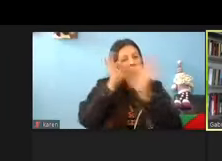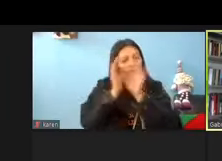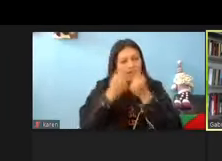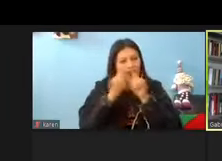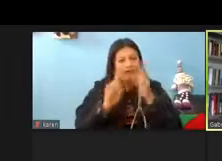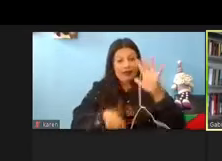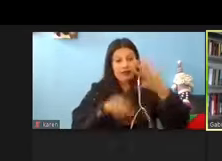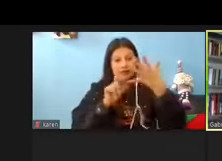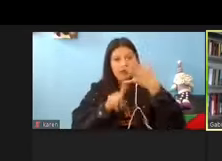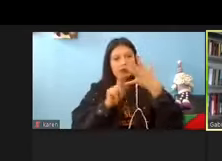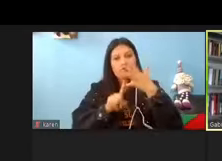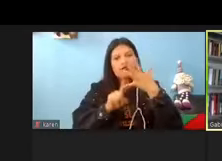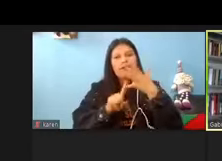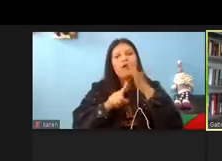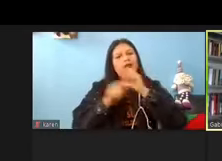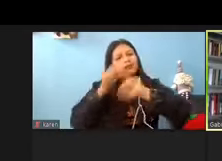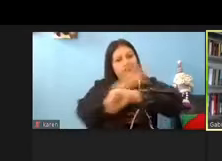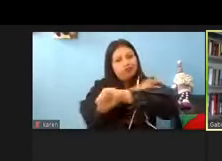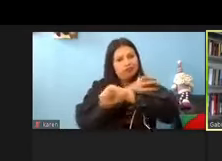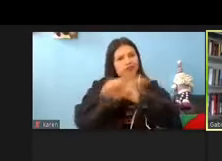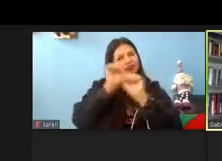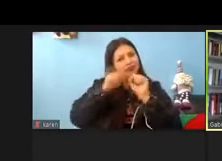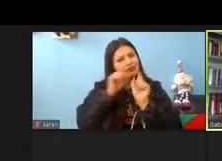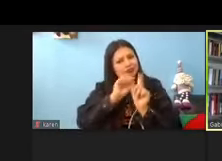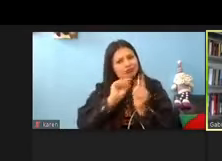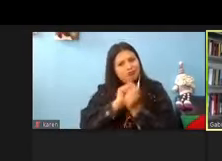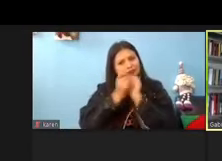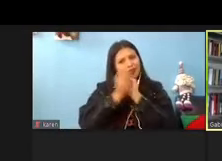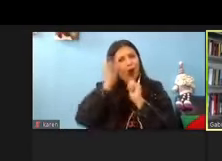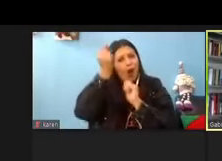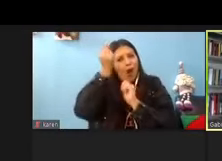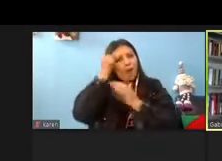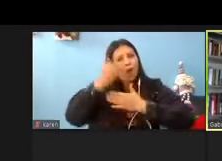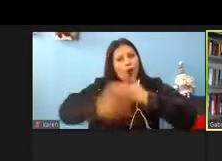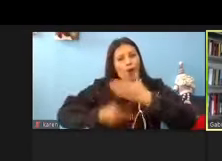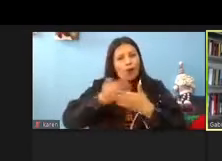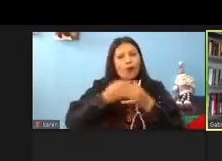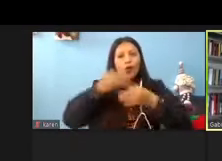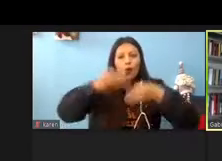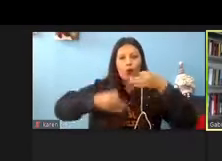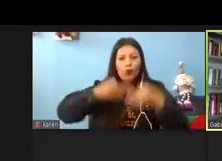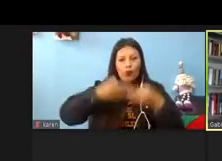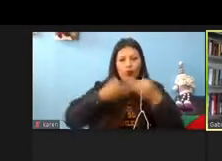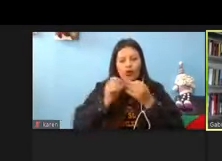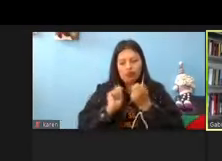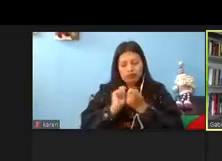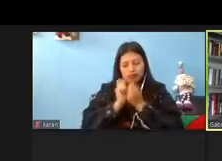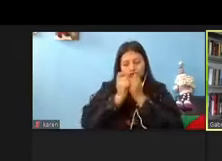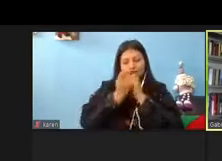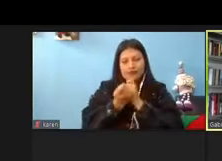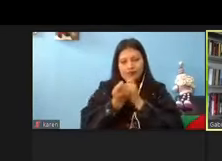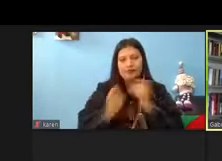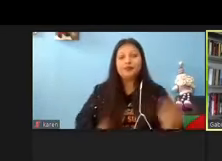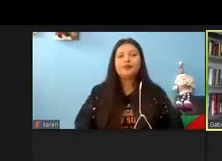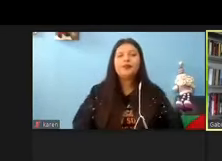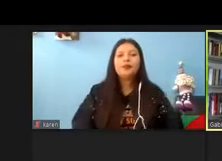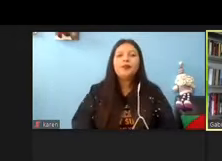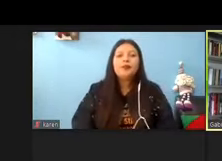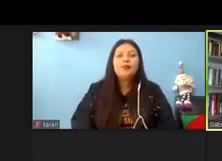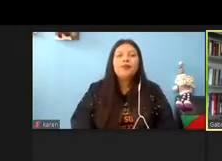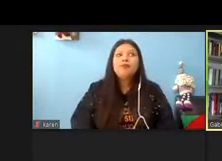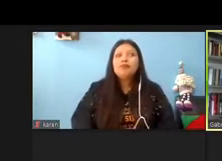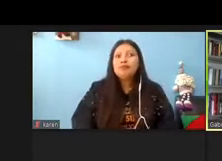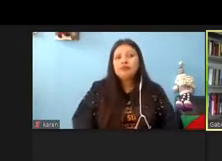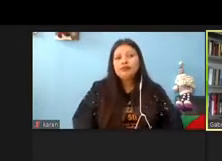quinta mesa sobre el potencial transformador de la memoria en procesos de justicia transicional. Tuvimos un total